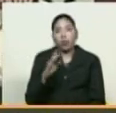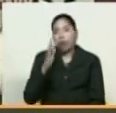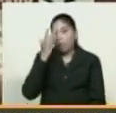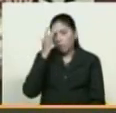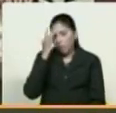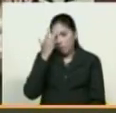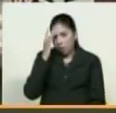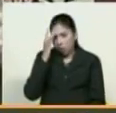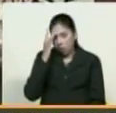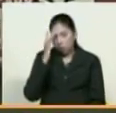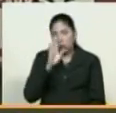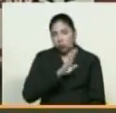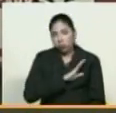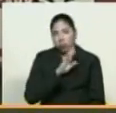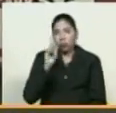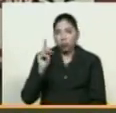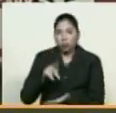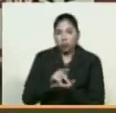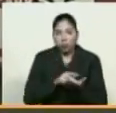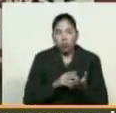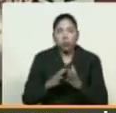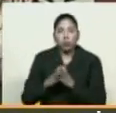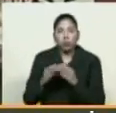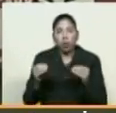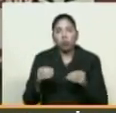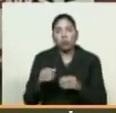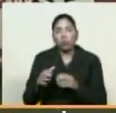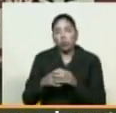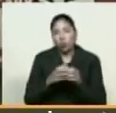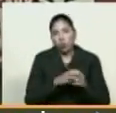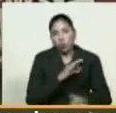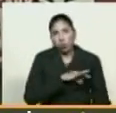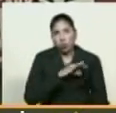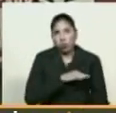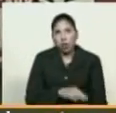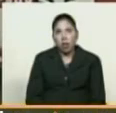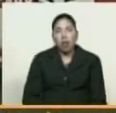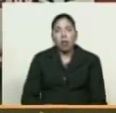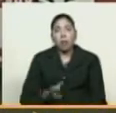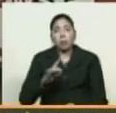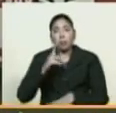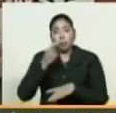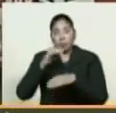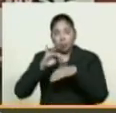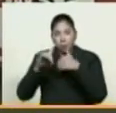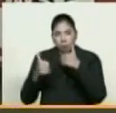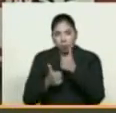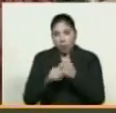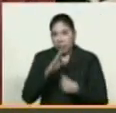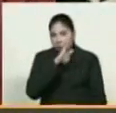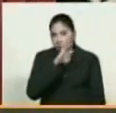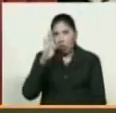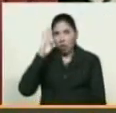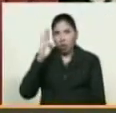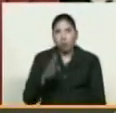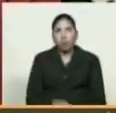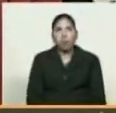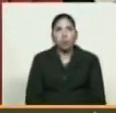con la participación, por supuesto, de todos los movimientos sociales. De inmediato vamos a escuchar al primer vicepresidente de este partido, Diosdado Cabello.